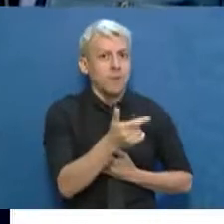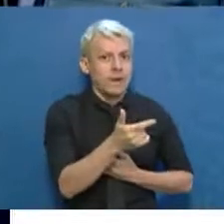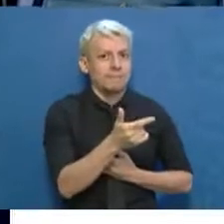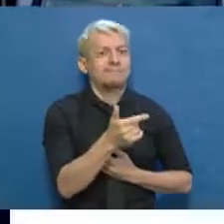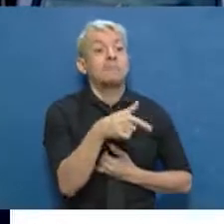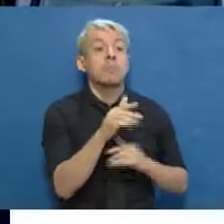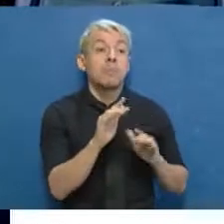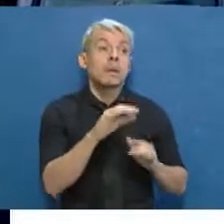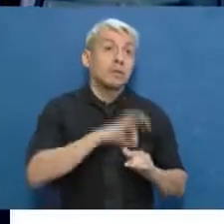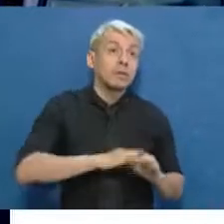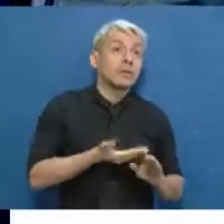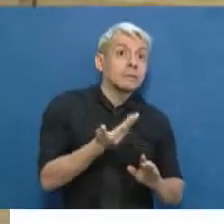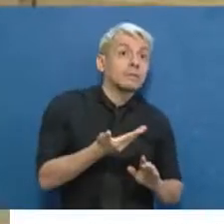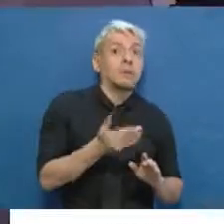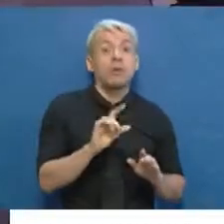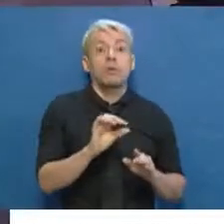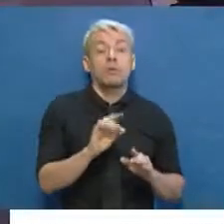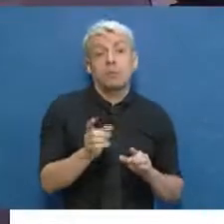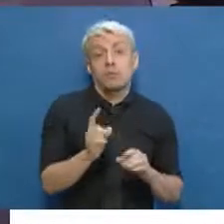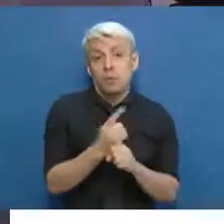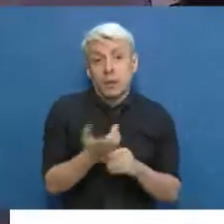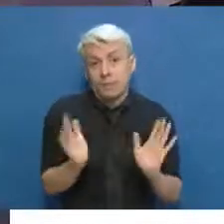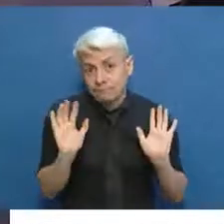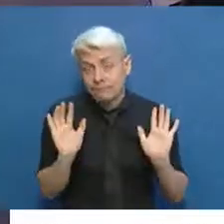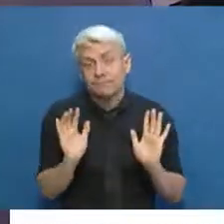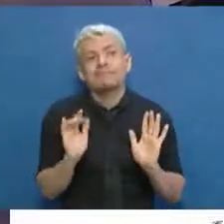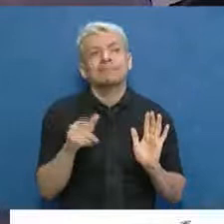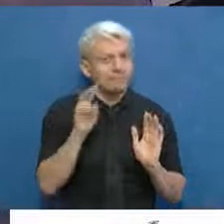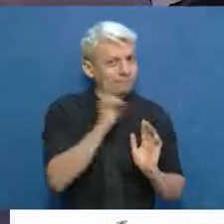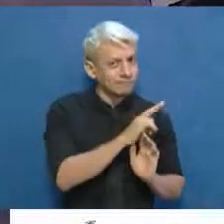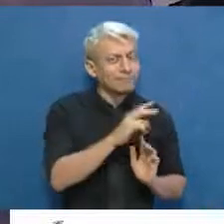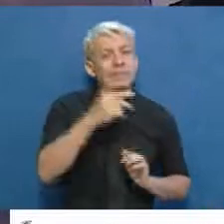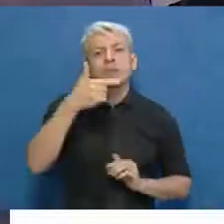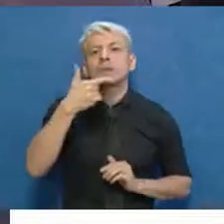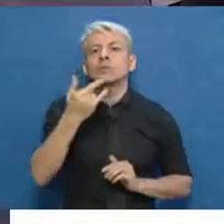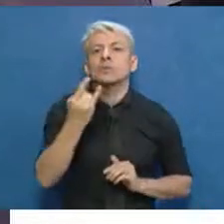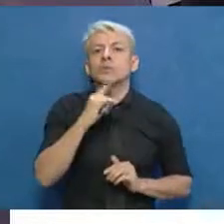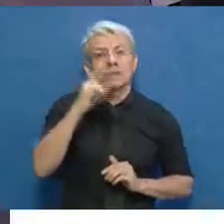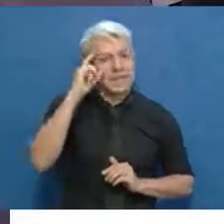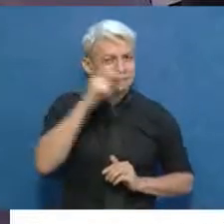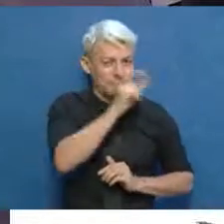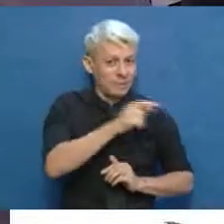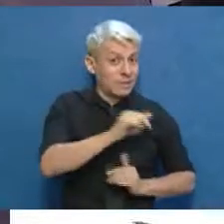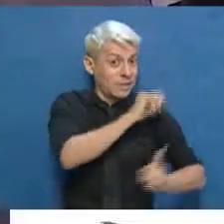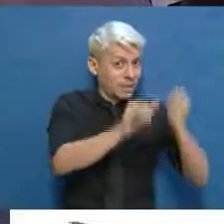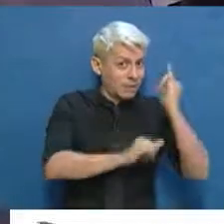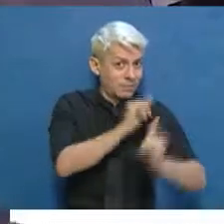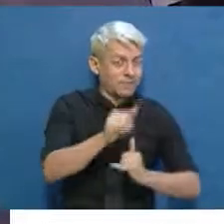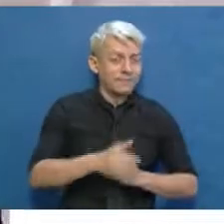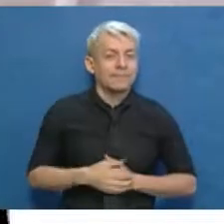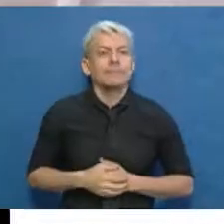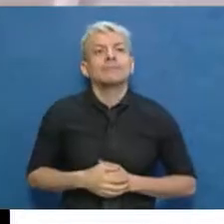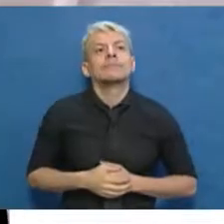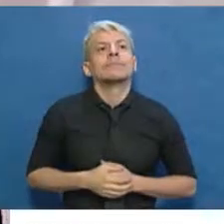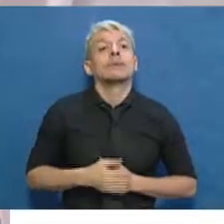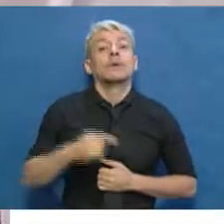aumento salarial. Vamos a escuchar las partes, ¿te parece? Bueno. Aquí están los paritarios hablando hoy al término de esta primera reunión con el SUTE.